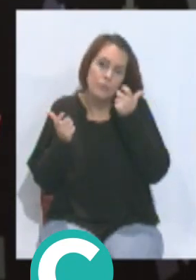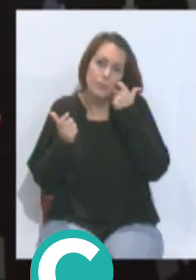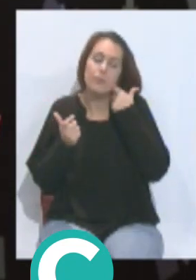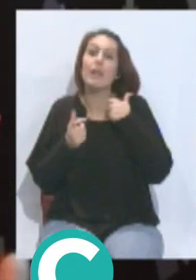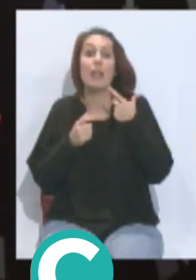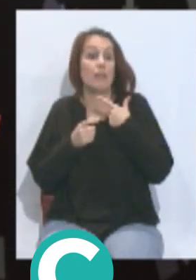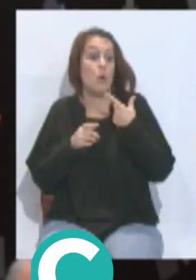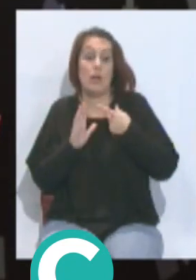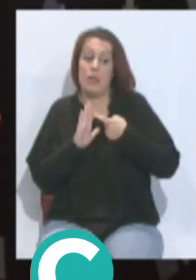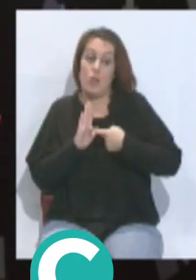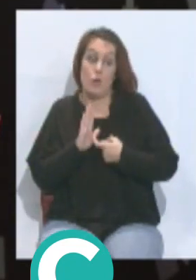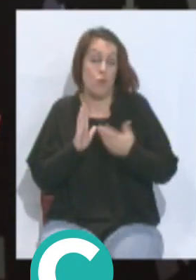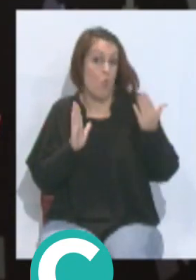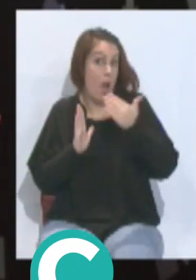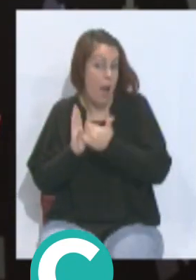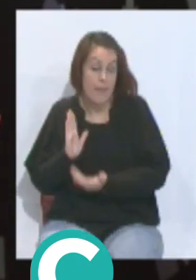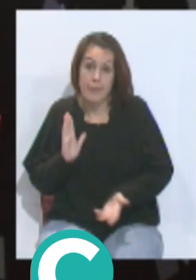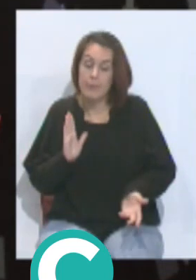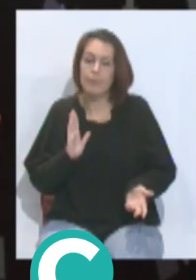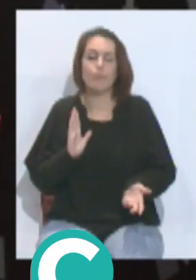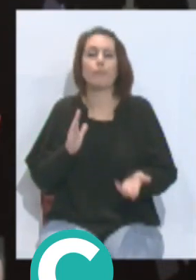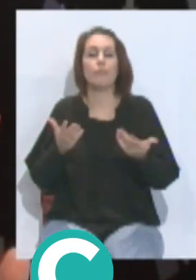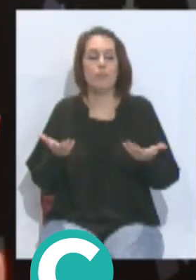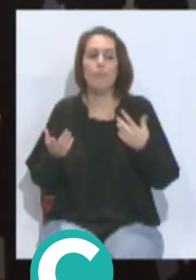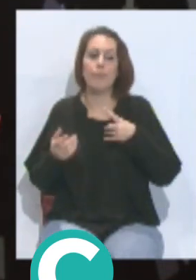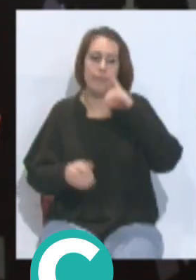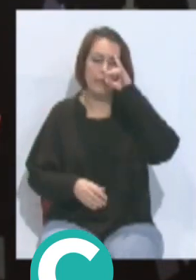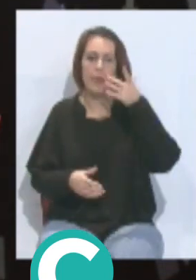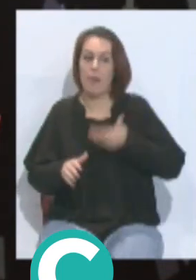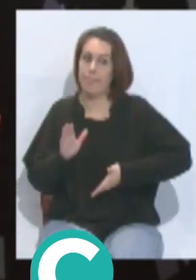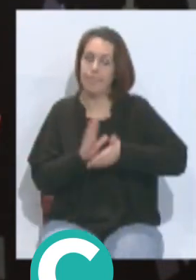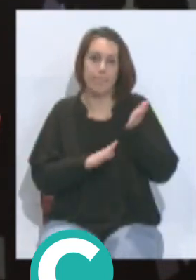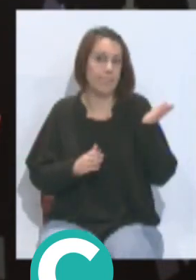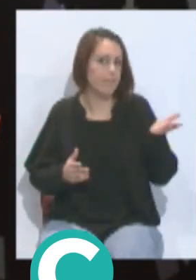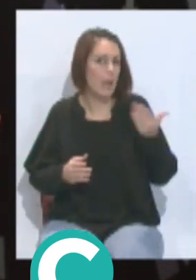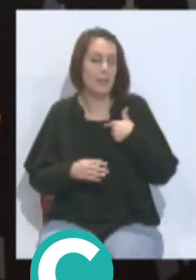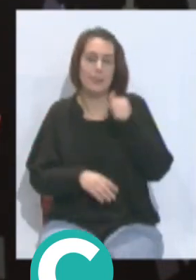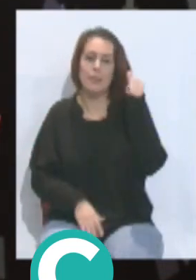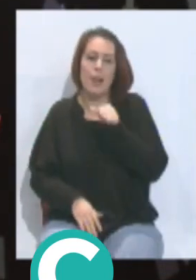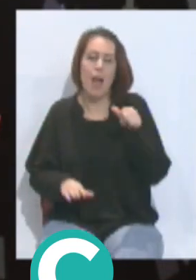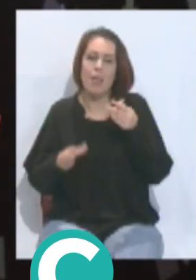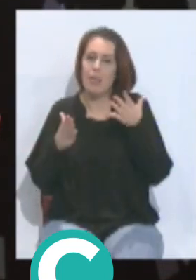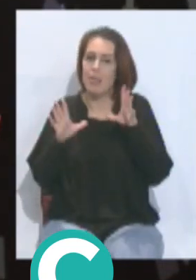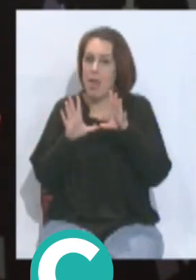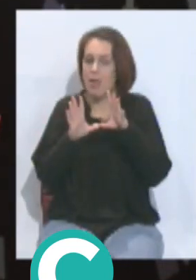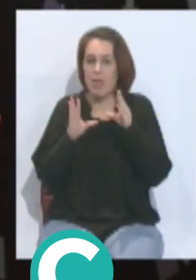que no hay restricciones tampoco, no hay restricciones, que lo impidan. Exactamente. Entonces, la idea es salir durante la semana, los 10 días